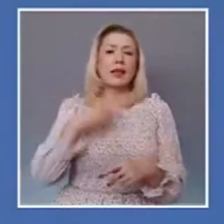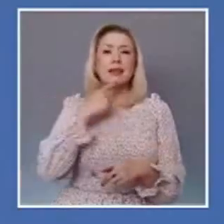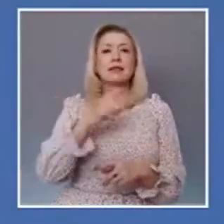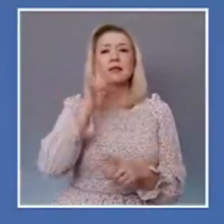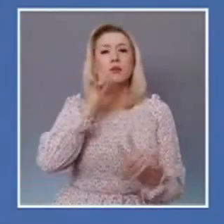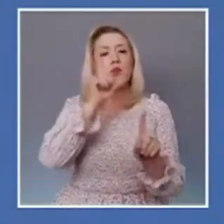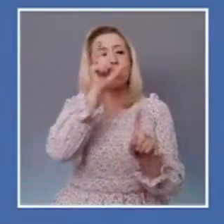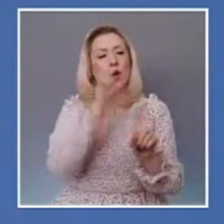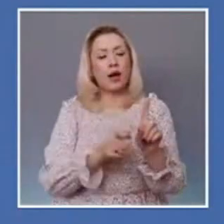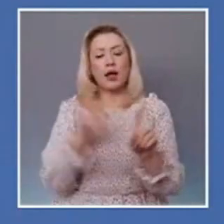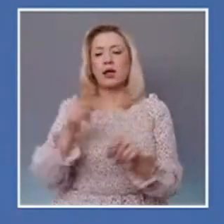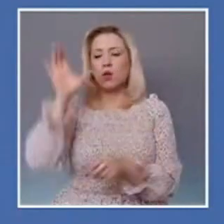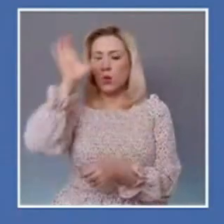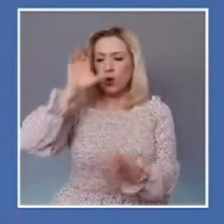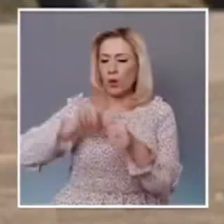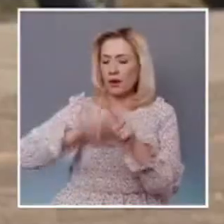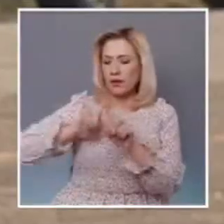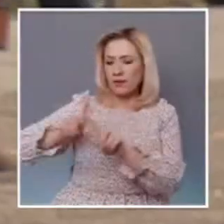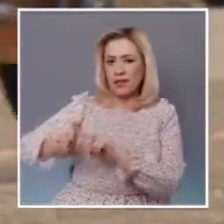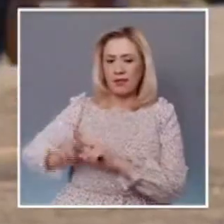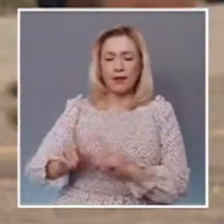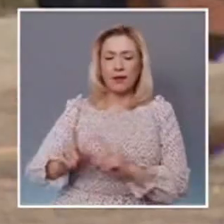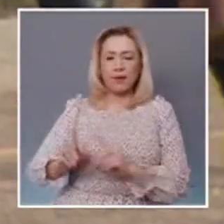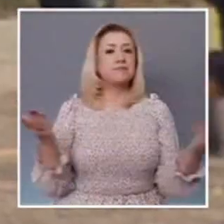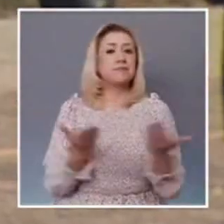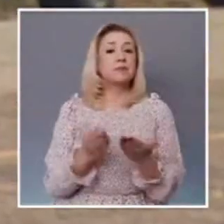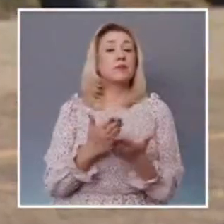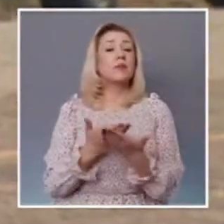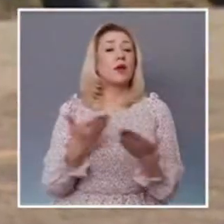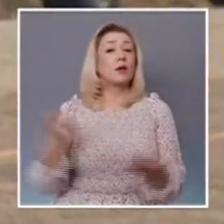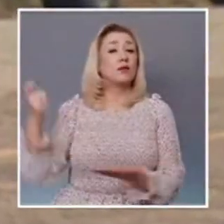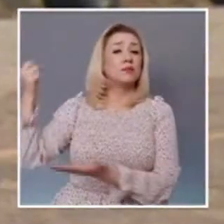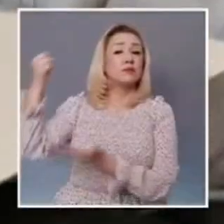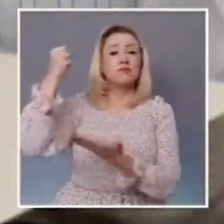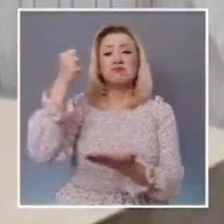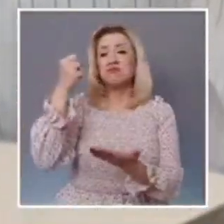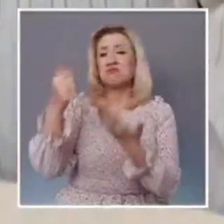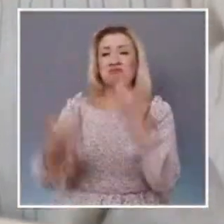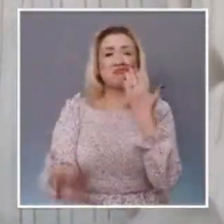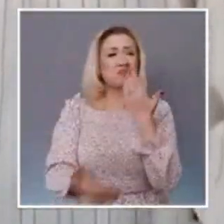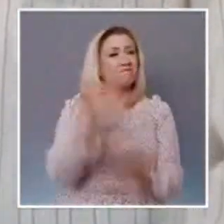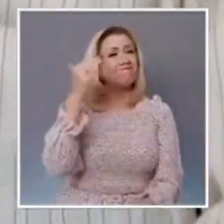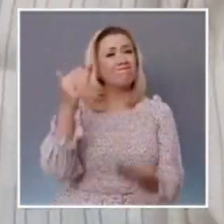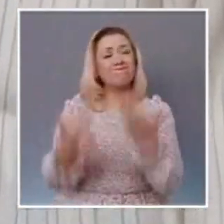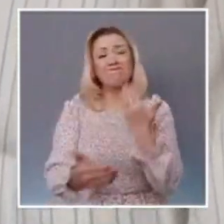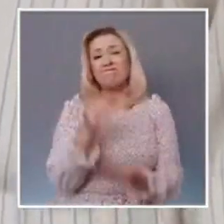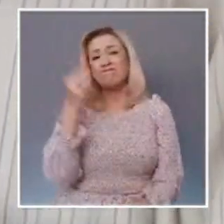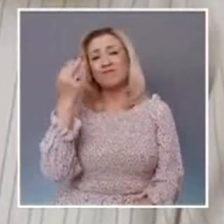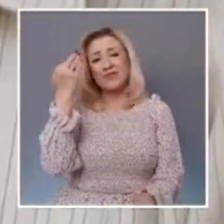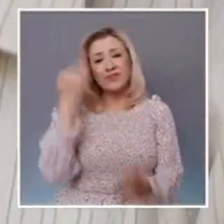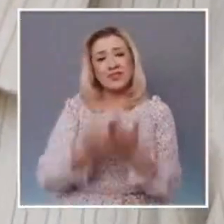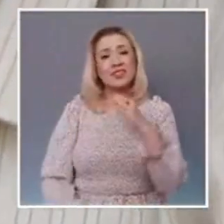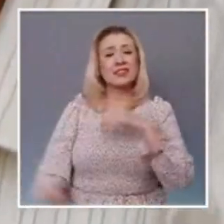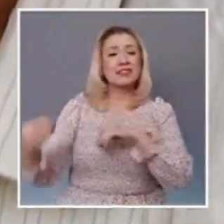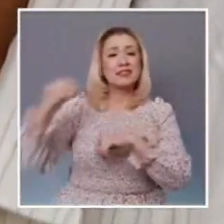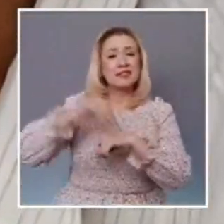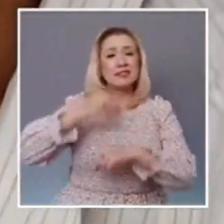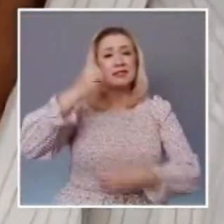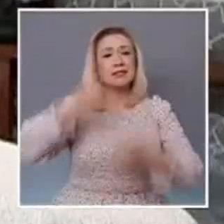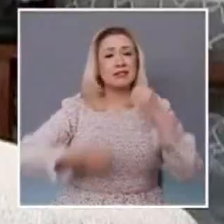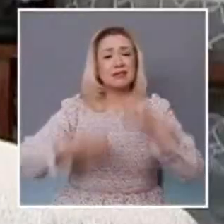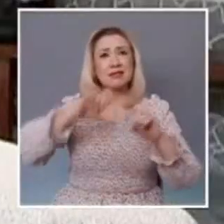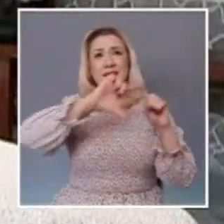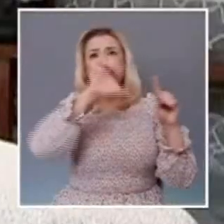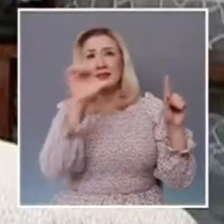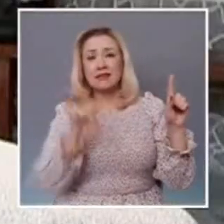Interculturalidad. Por ello estimaron que el presupuesto continúa siendo uno de los principales retos de los poderes judiciales para garantizar el derecho